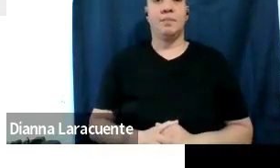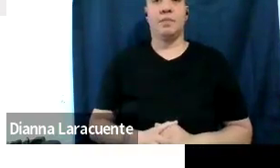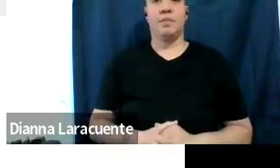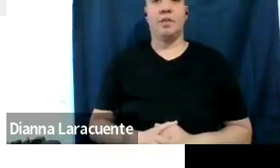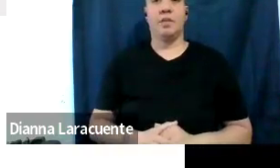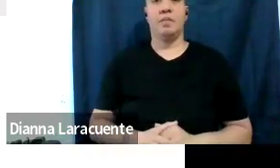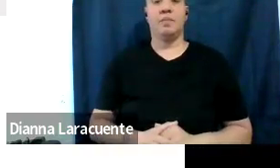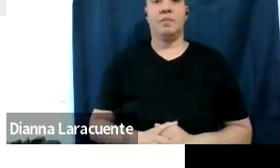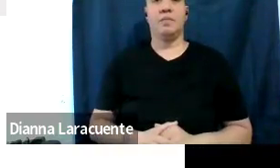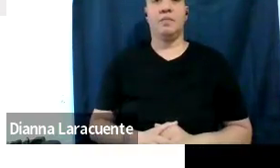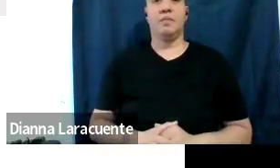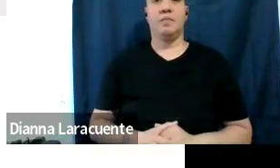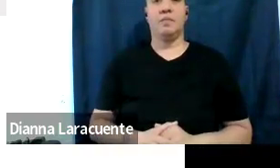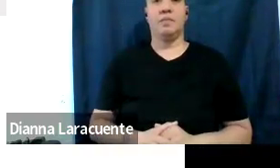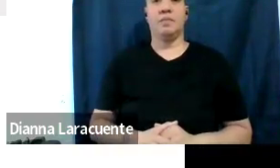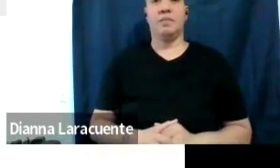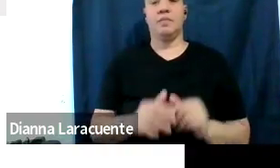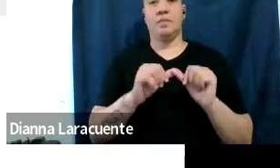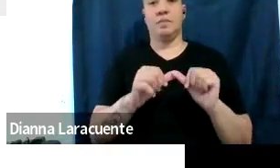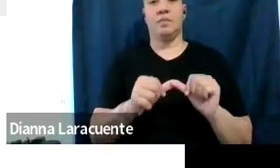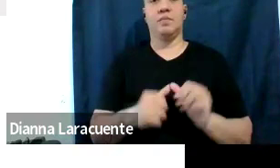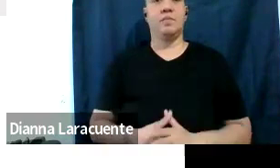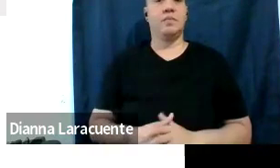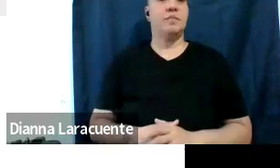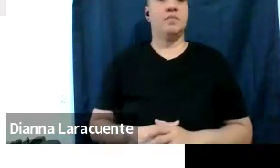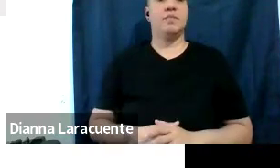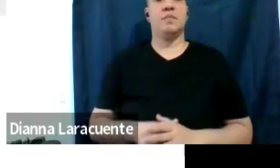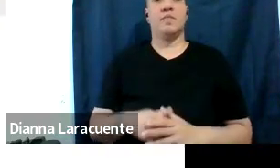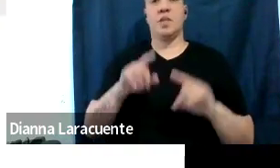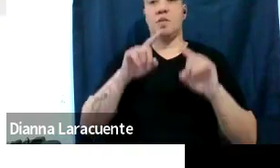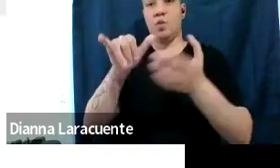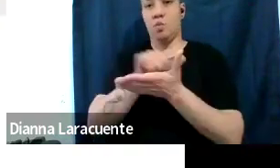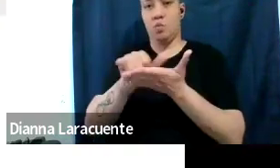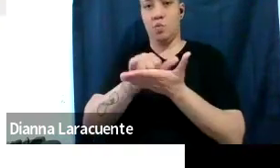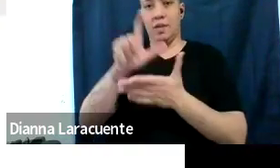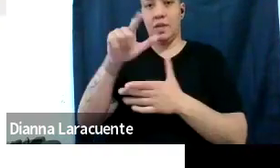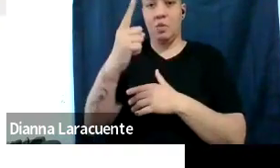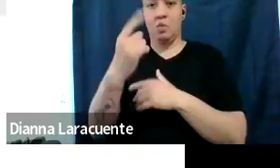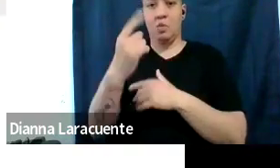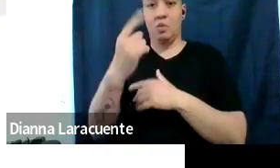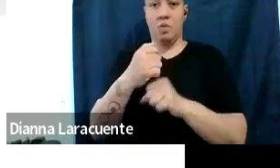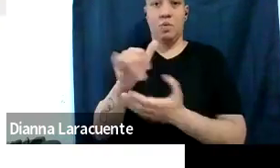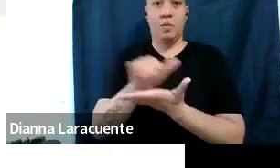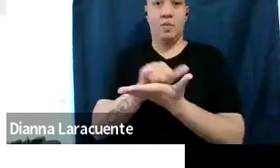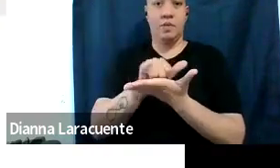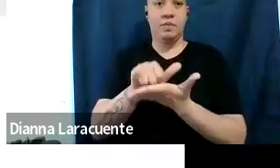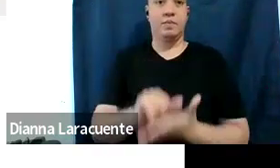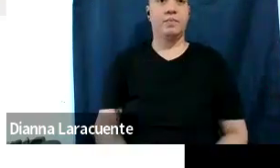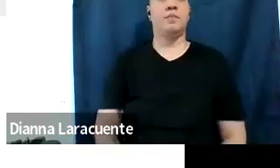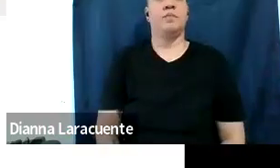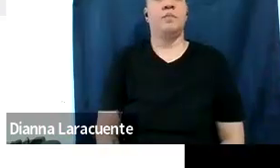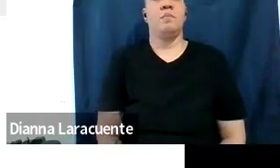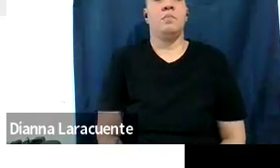Estados Unidos, sigue para adelante, a Nueva York, se tiene que ir un año a Nueva York.